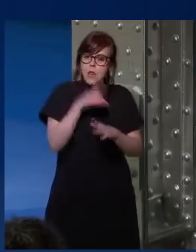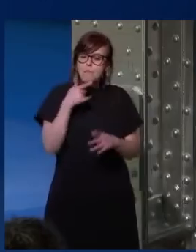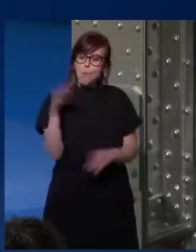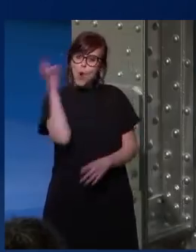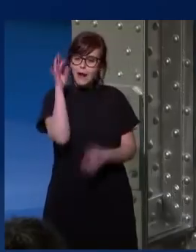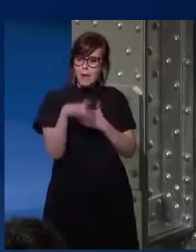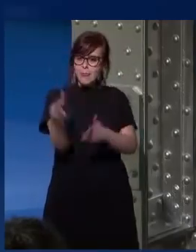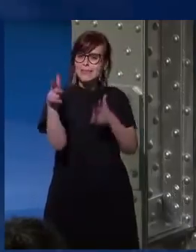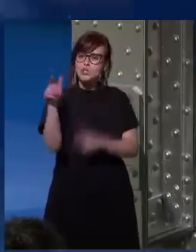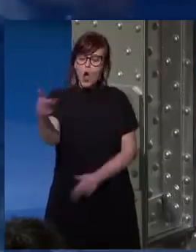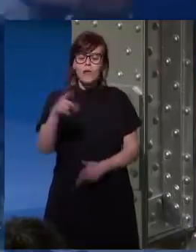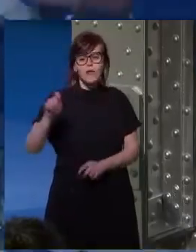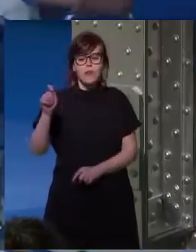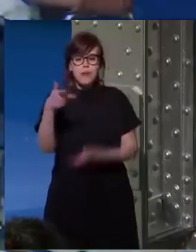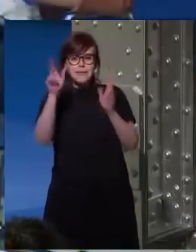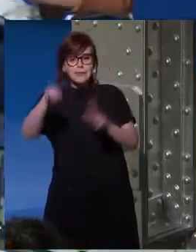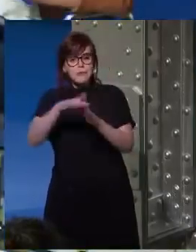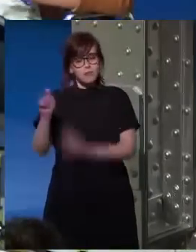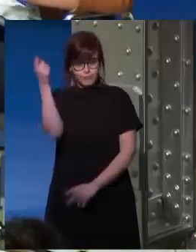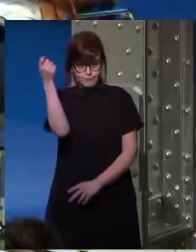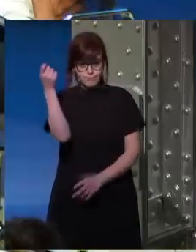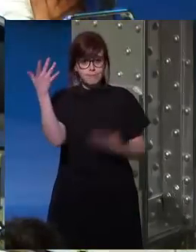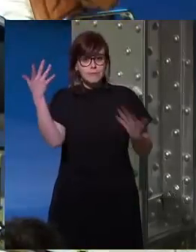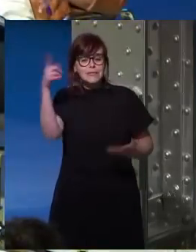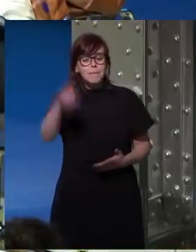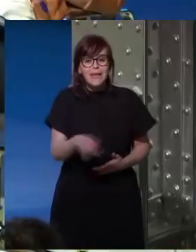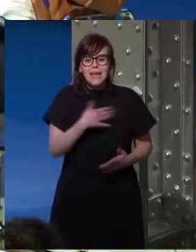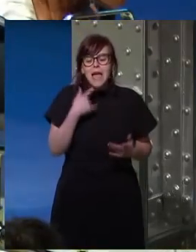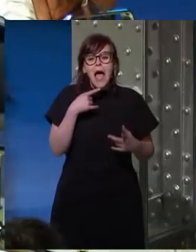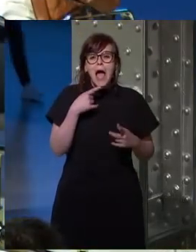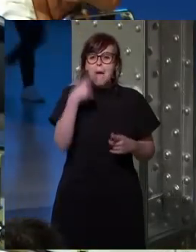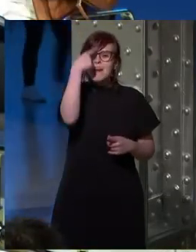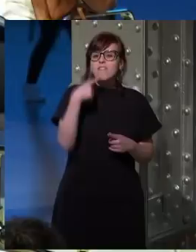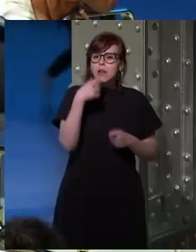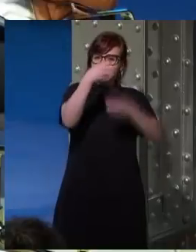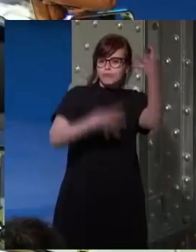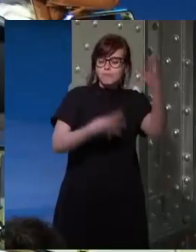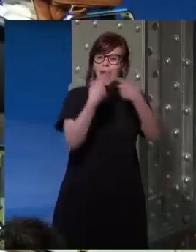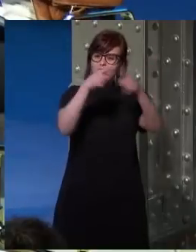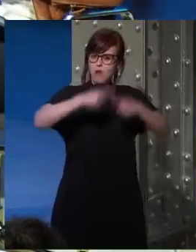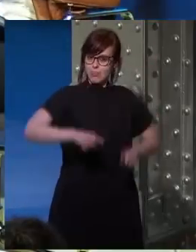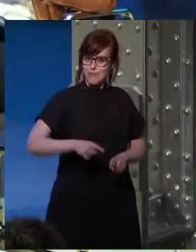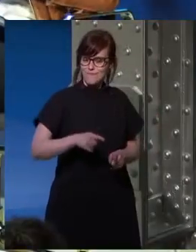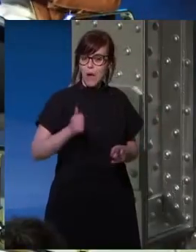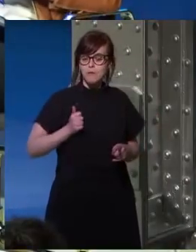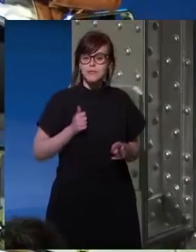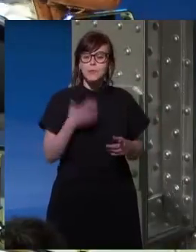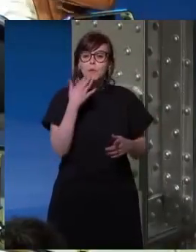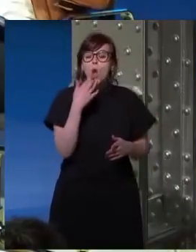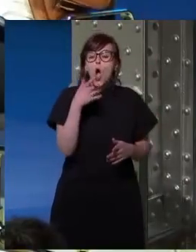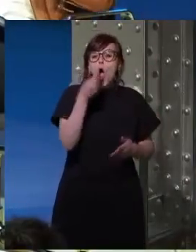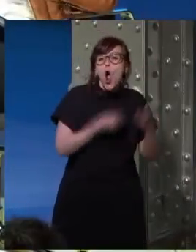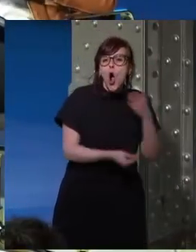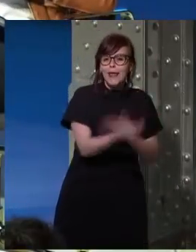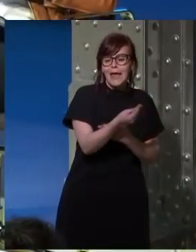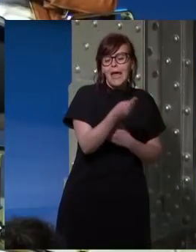conquistar nuestros derechos y libertades. Y a partir de ahí lo que intenté es que también fueran muy distintas en cuanto, por ejemplo, pues a origen. Algunas